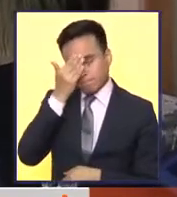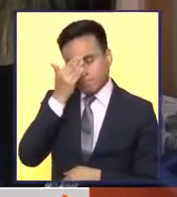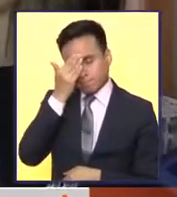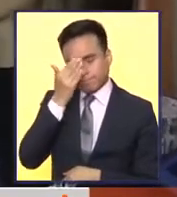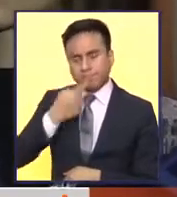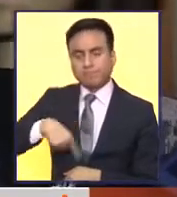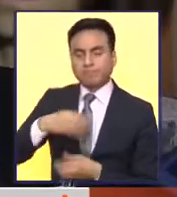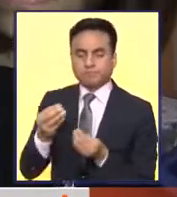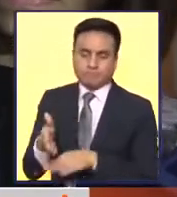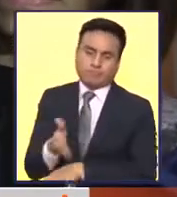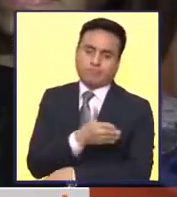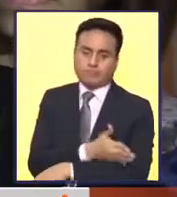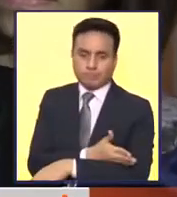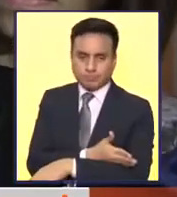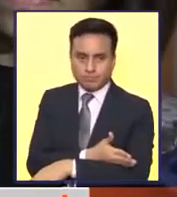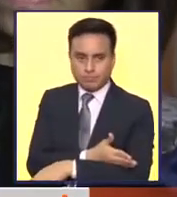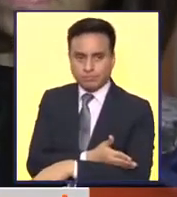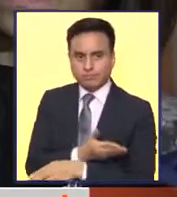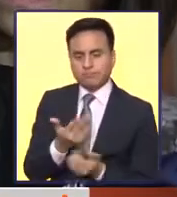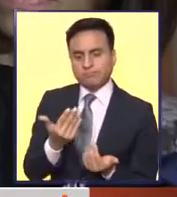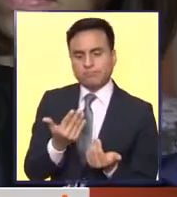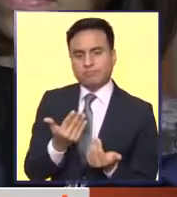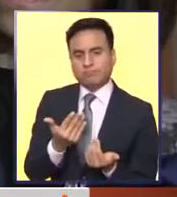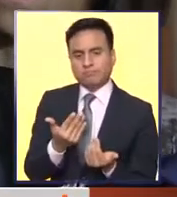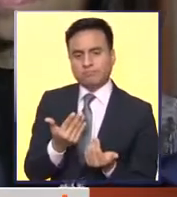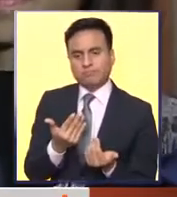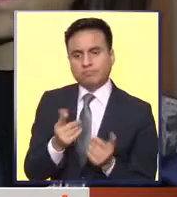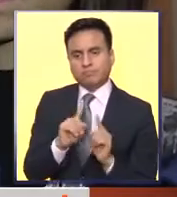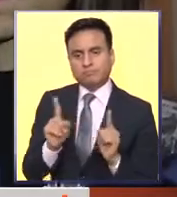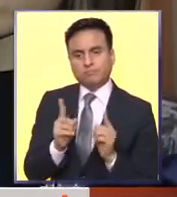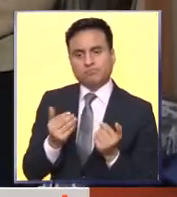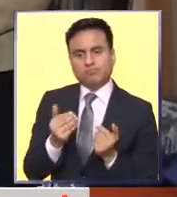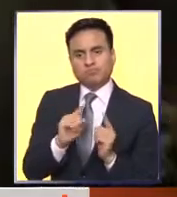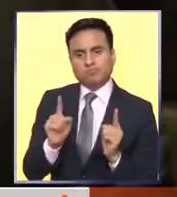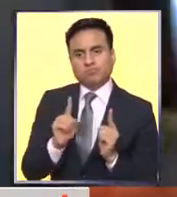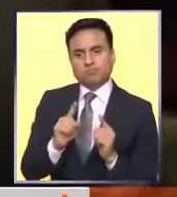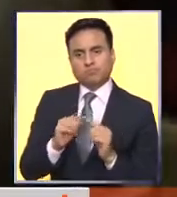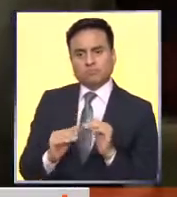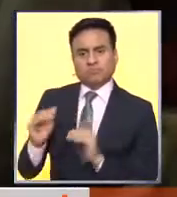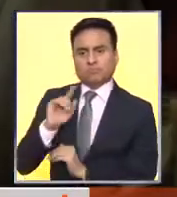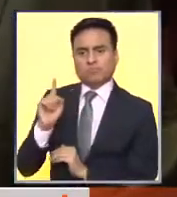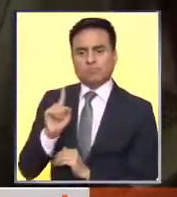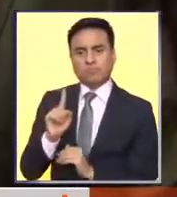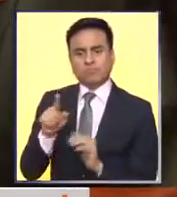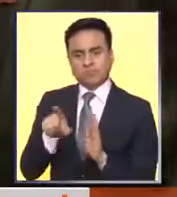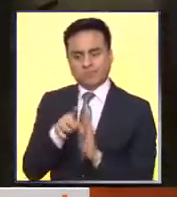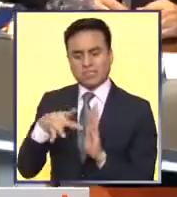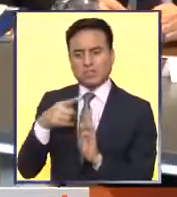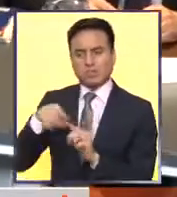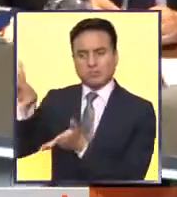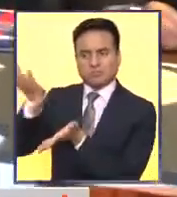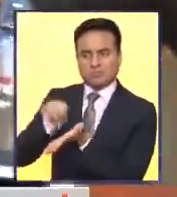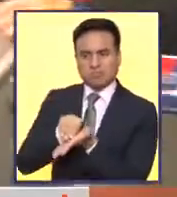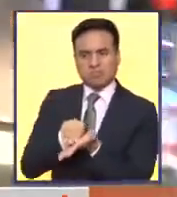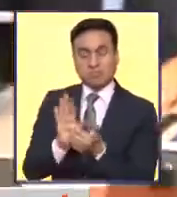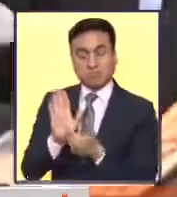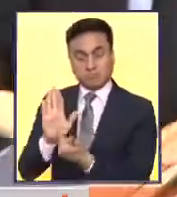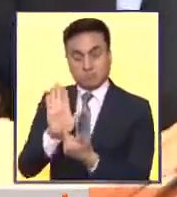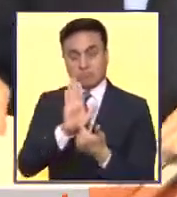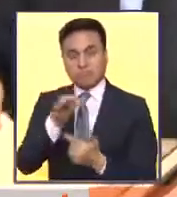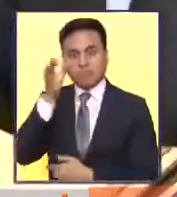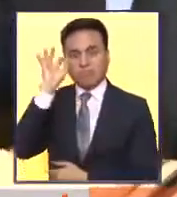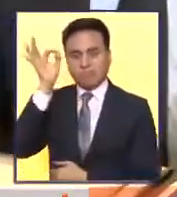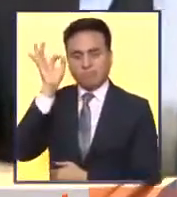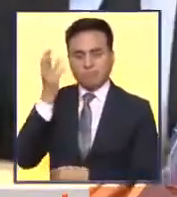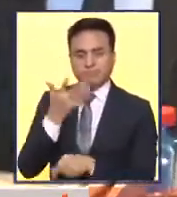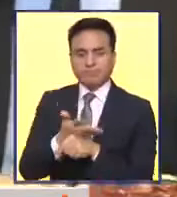tenerla anticipadamente y no esperar que tenga formas mayores. Delitos importados que fueron expuestos en la reunión que contó